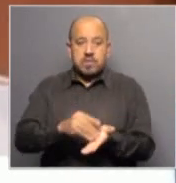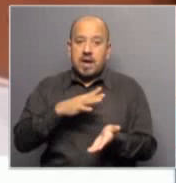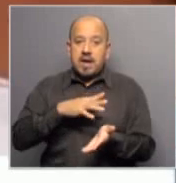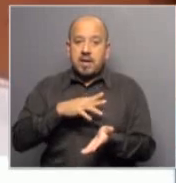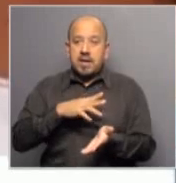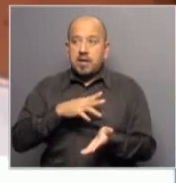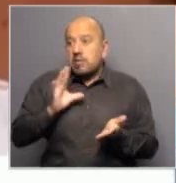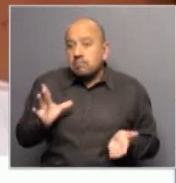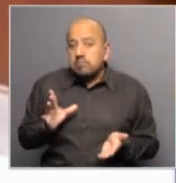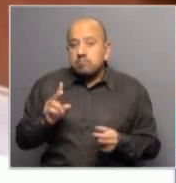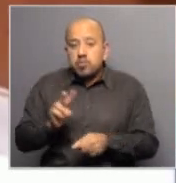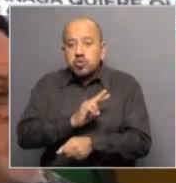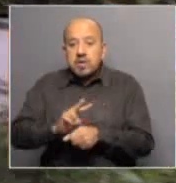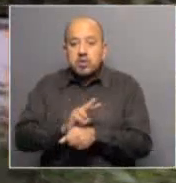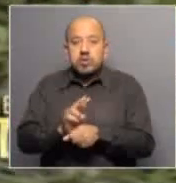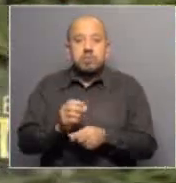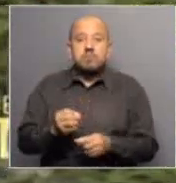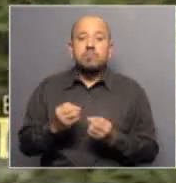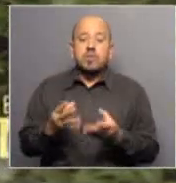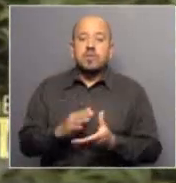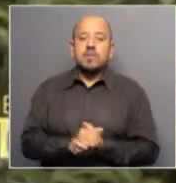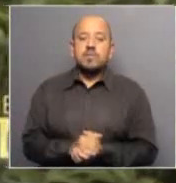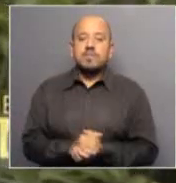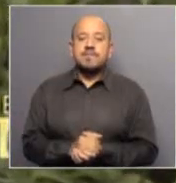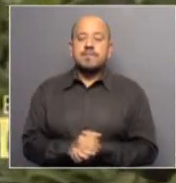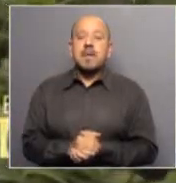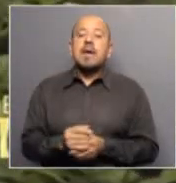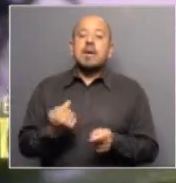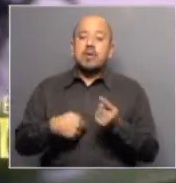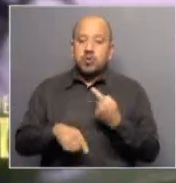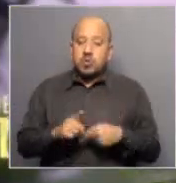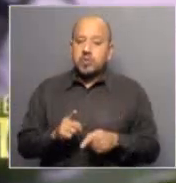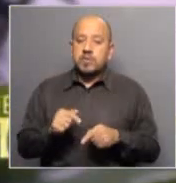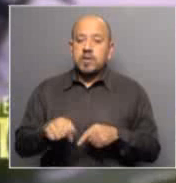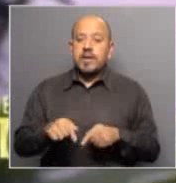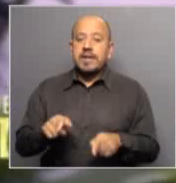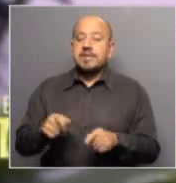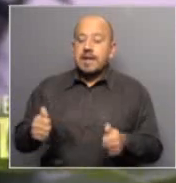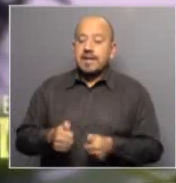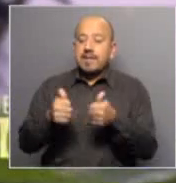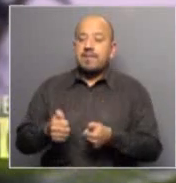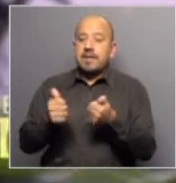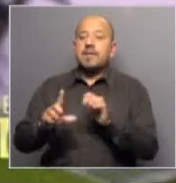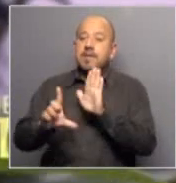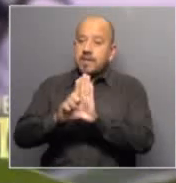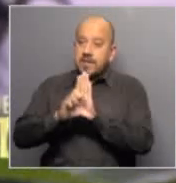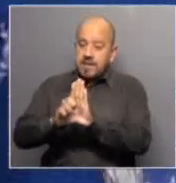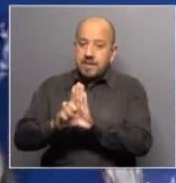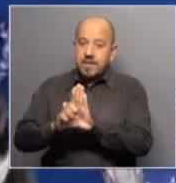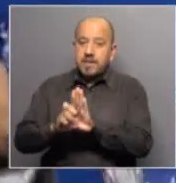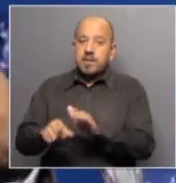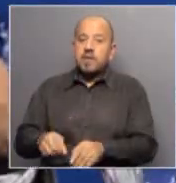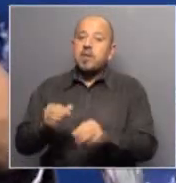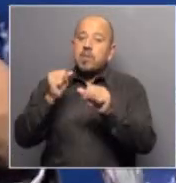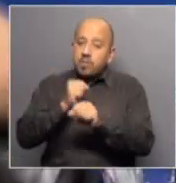Avias Data. Por lo tanto, no lo puede ver nadie. Y como consecuencia de esa actividad legal,